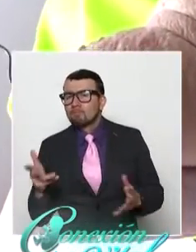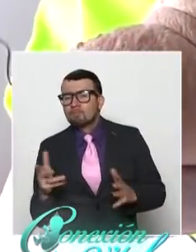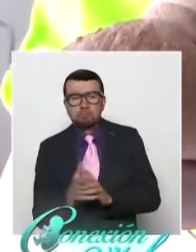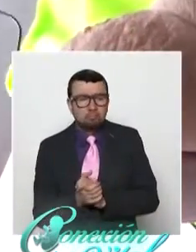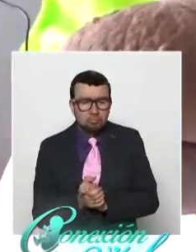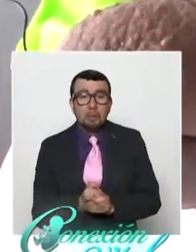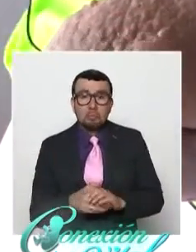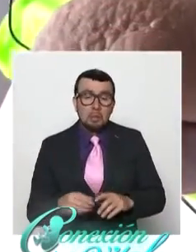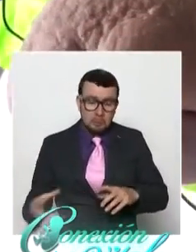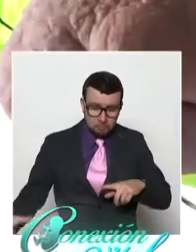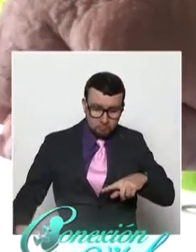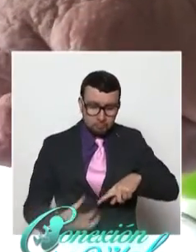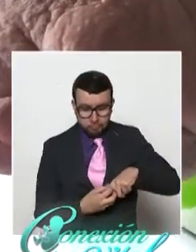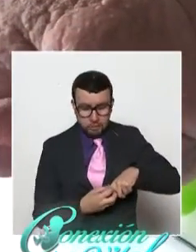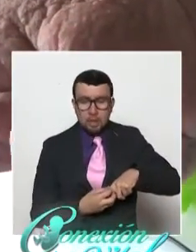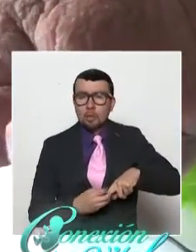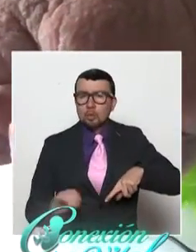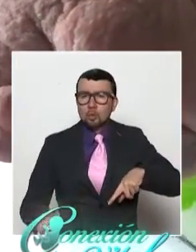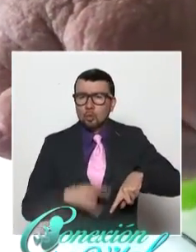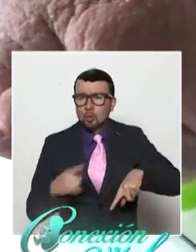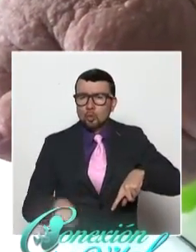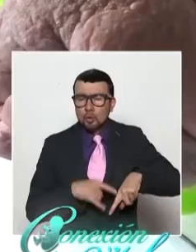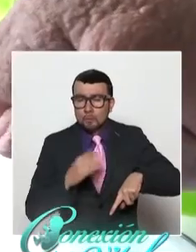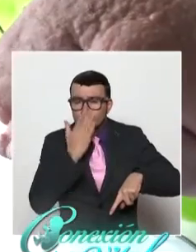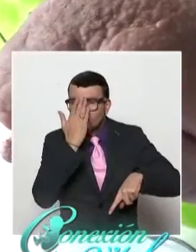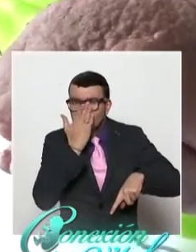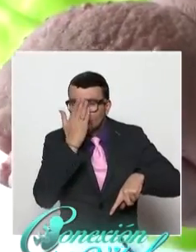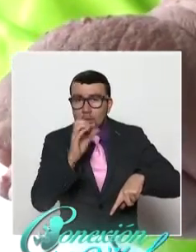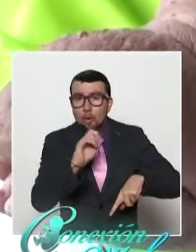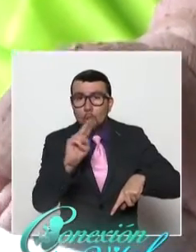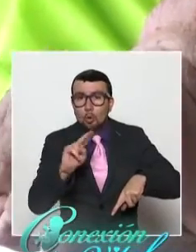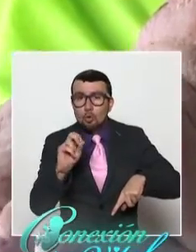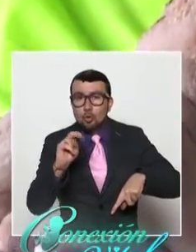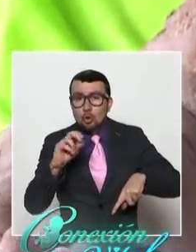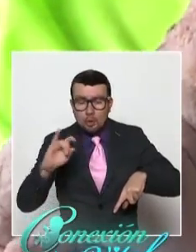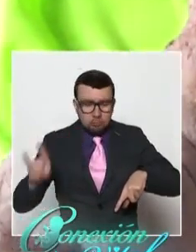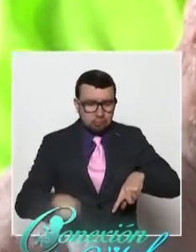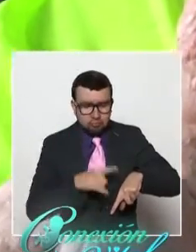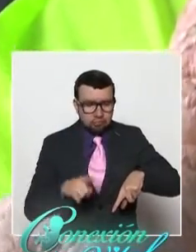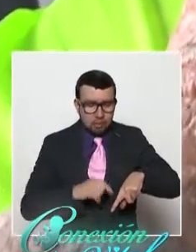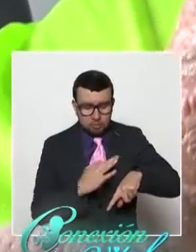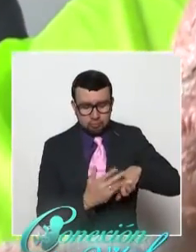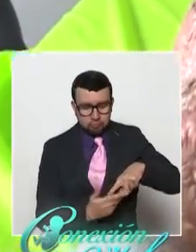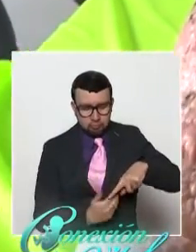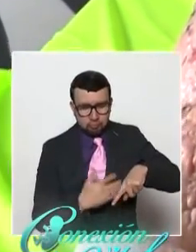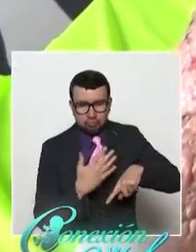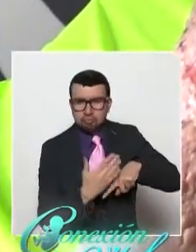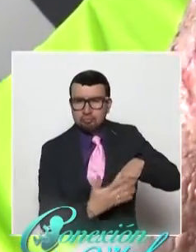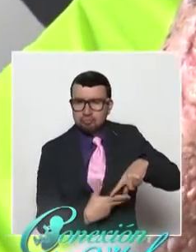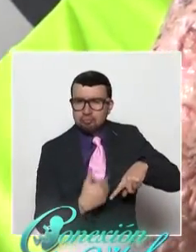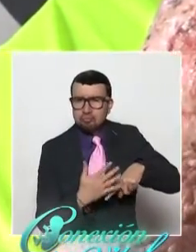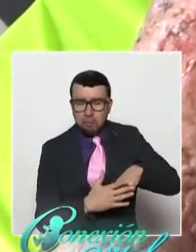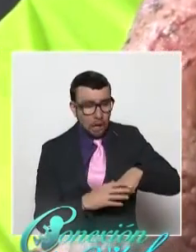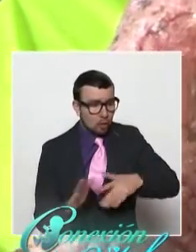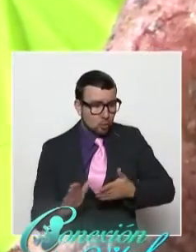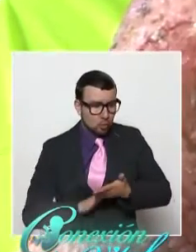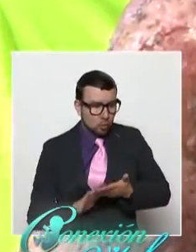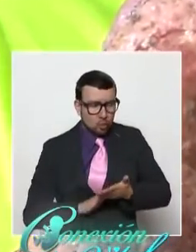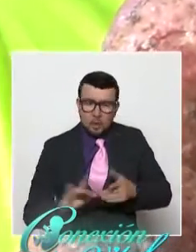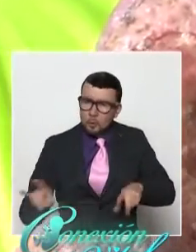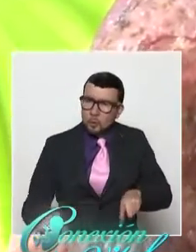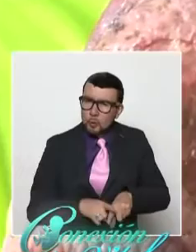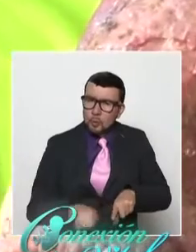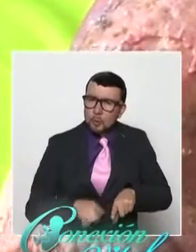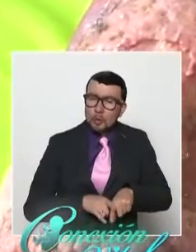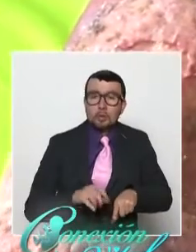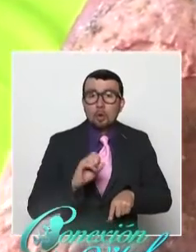aplicar bolsas de ozono, primero haciendo una destrucción del oxígeno que tenga la piel dentro de la bolsa y luego aplicándole una concentración